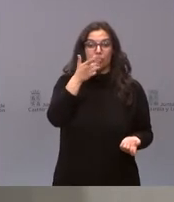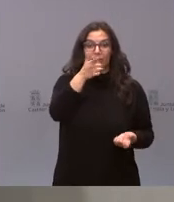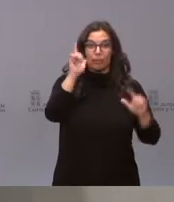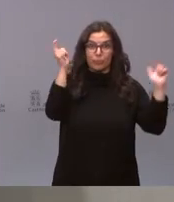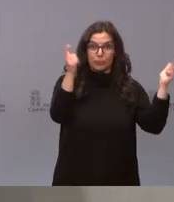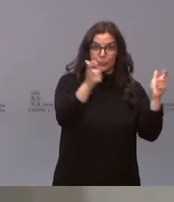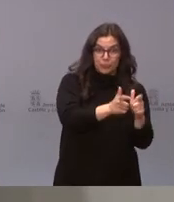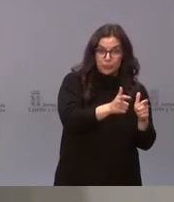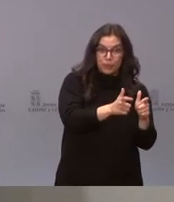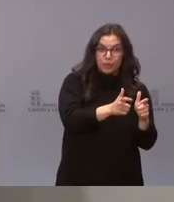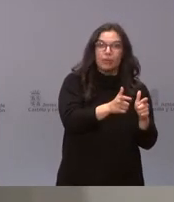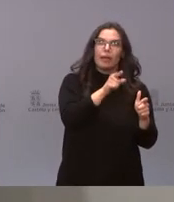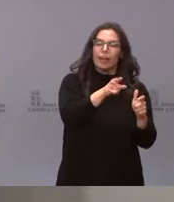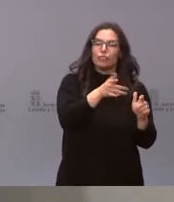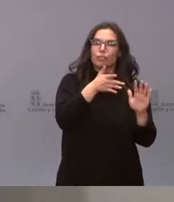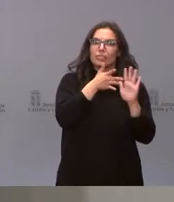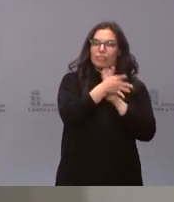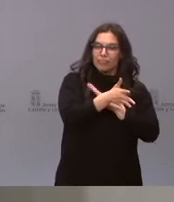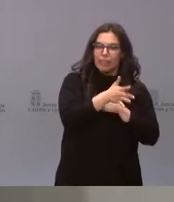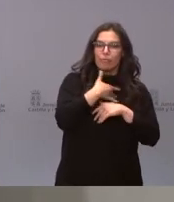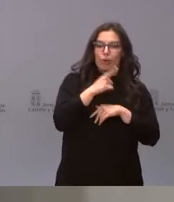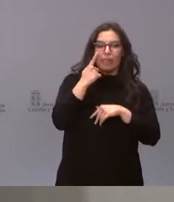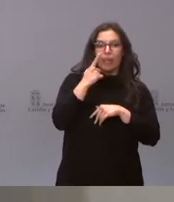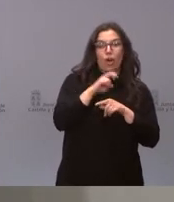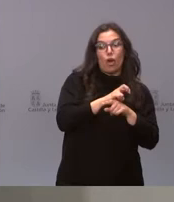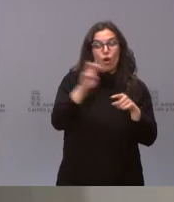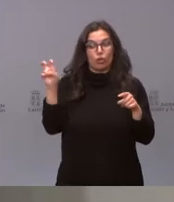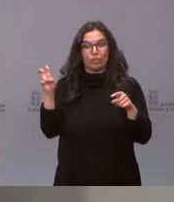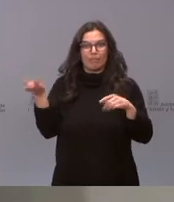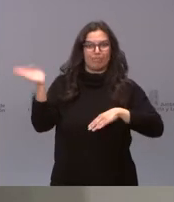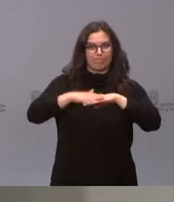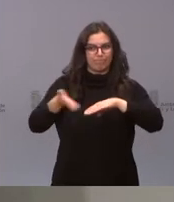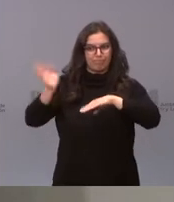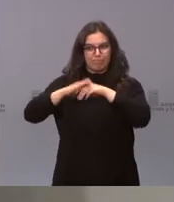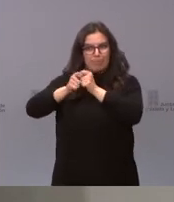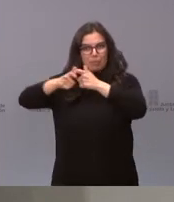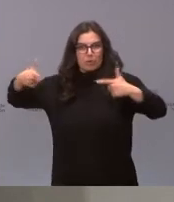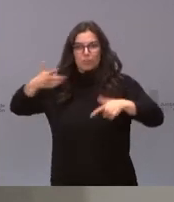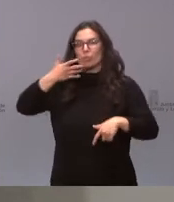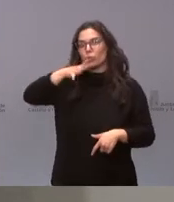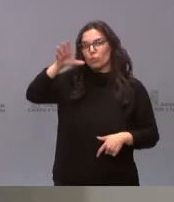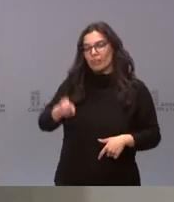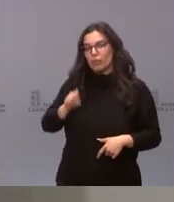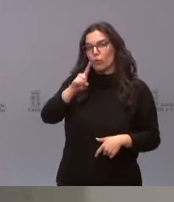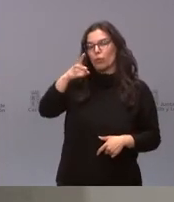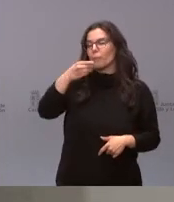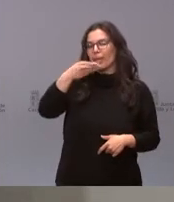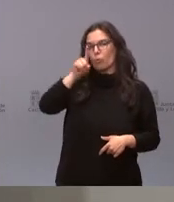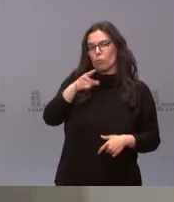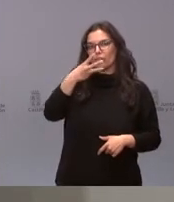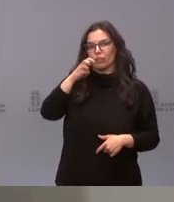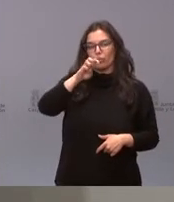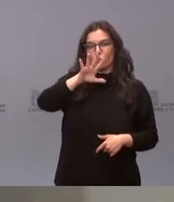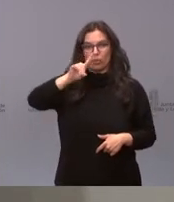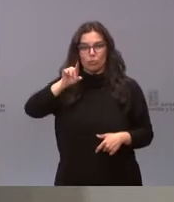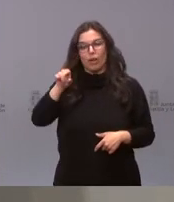podría ser un marcador indirecto de la expansión de otras variantes como la sudafricana la b1 351 de la cual